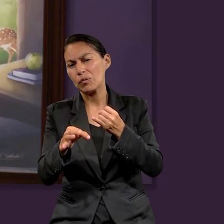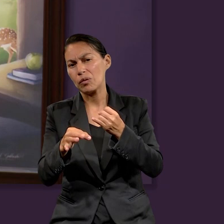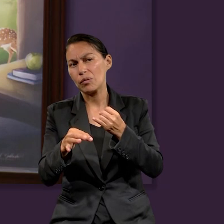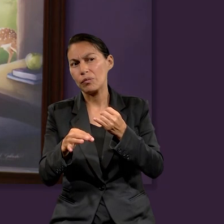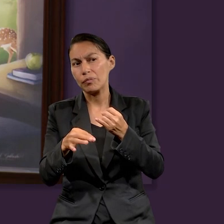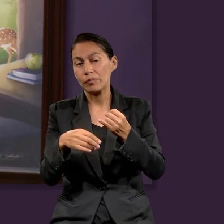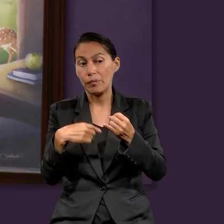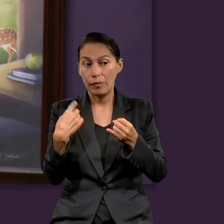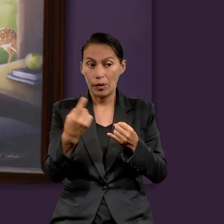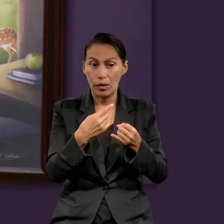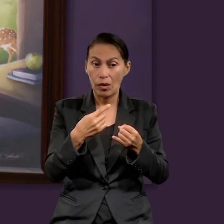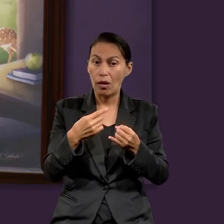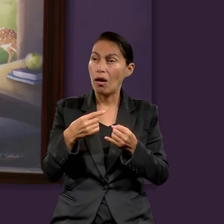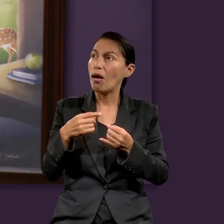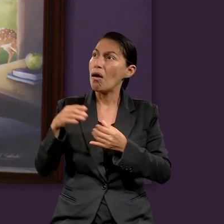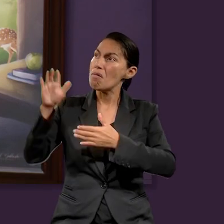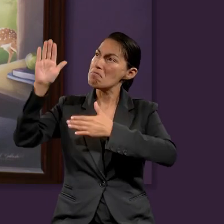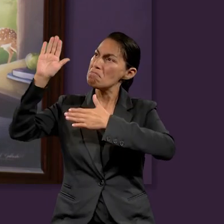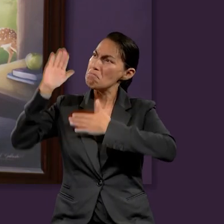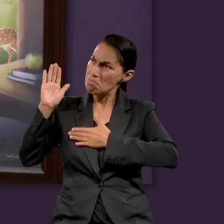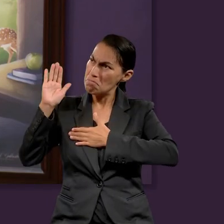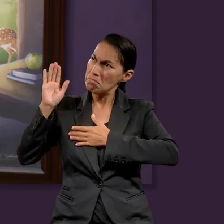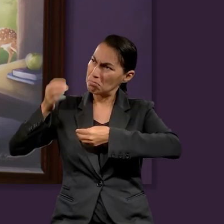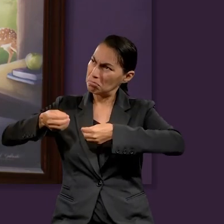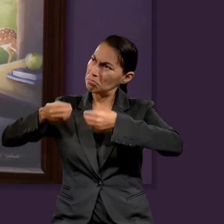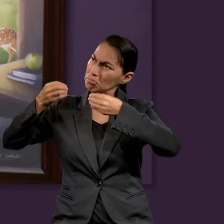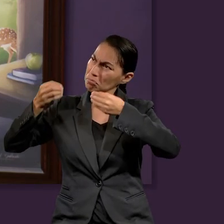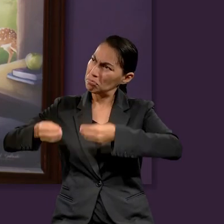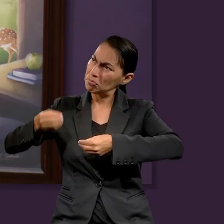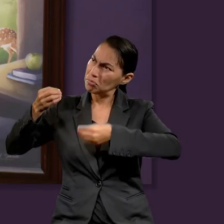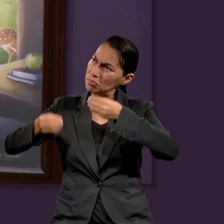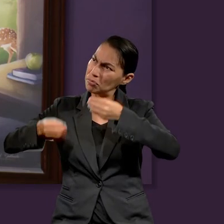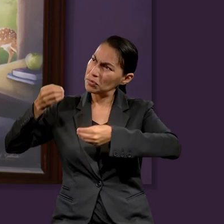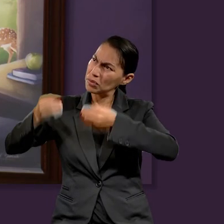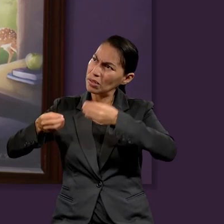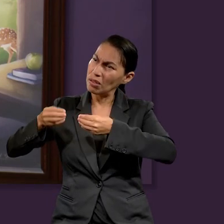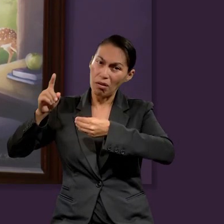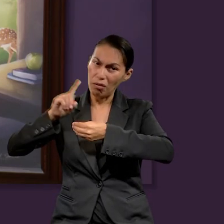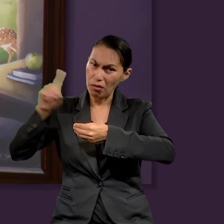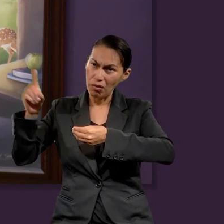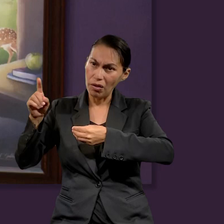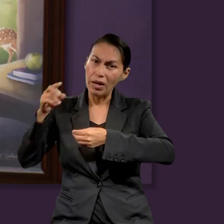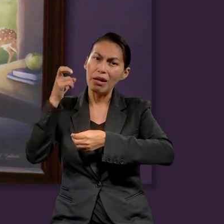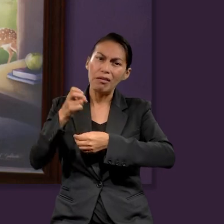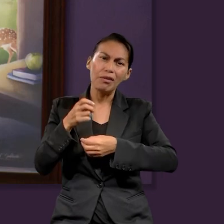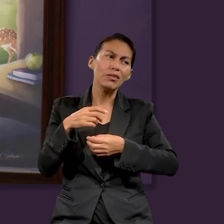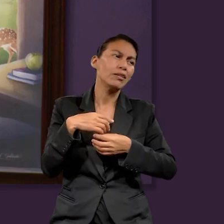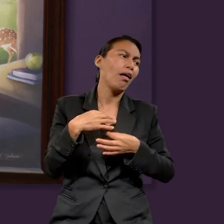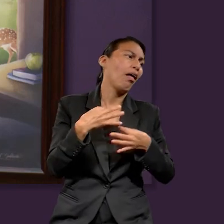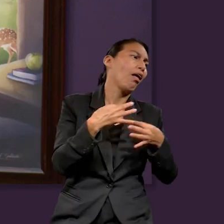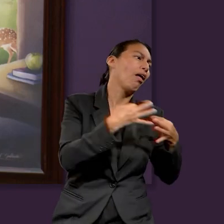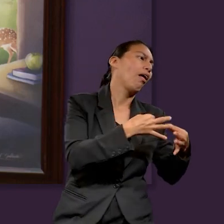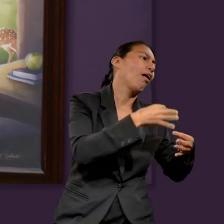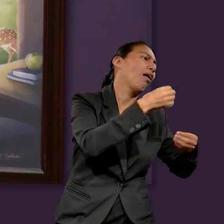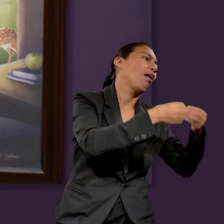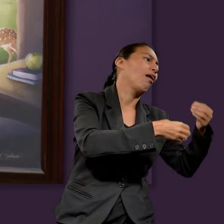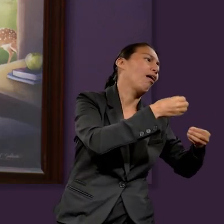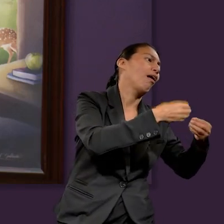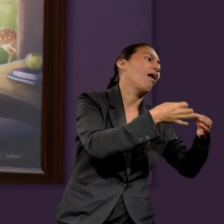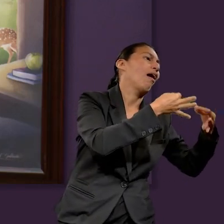del día miércoles y dice a la parte final no comprometerse firmemente con Jesús es consciente o inconscientemente